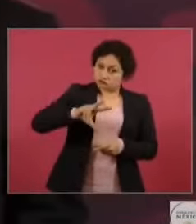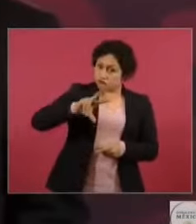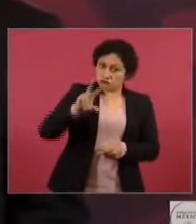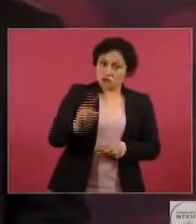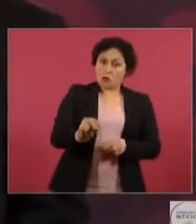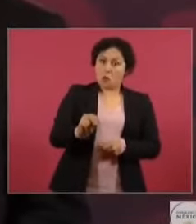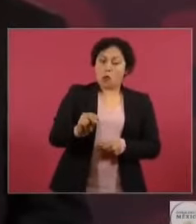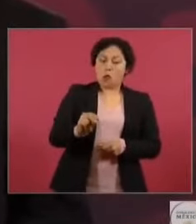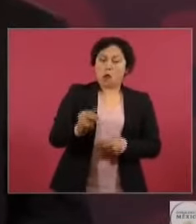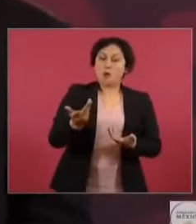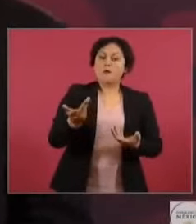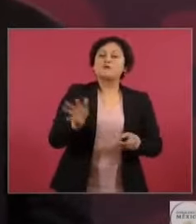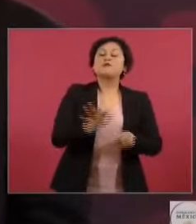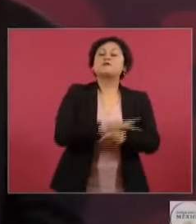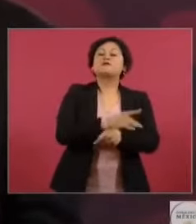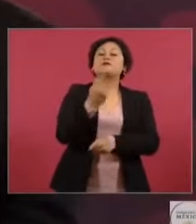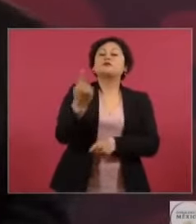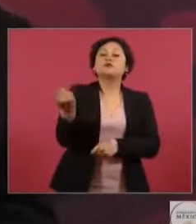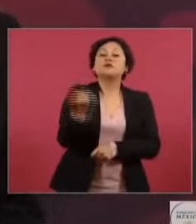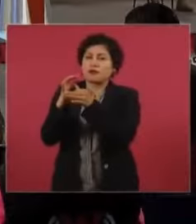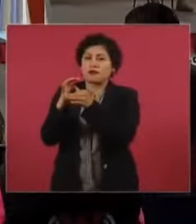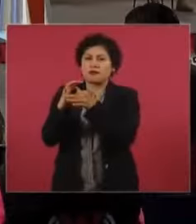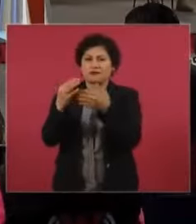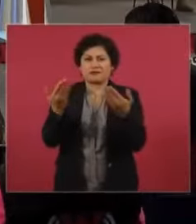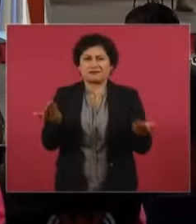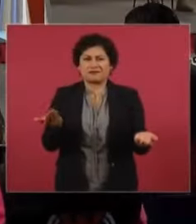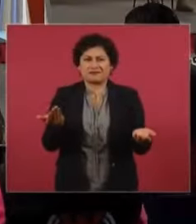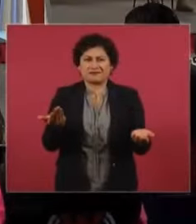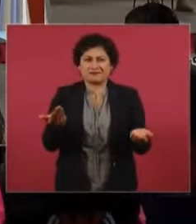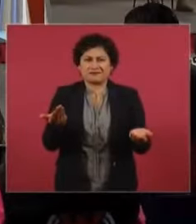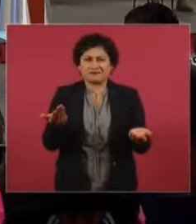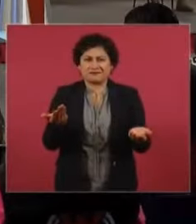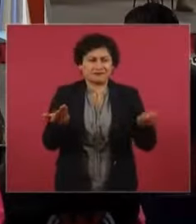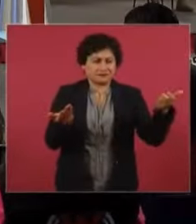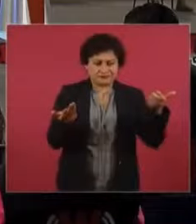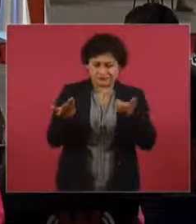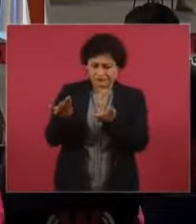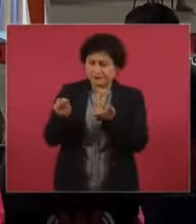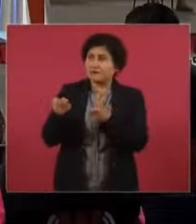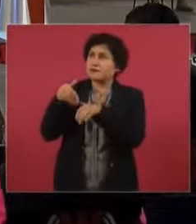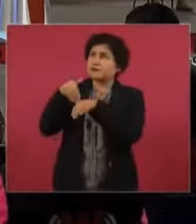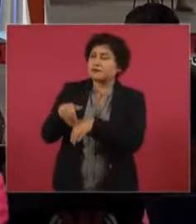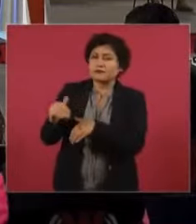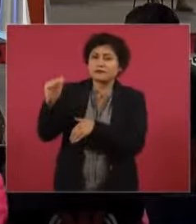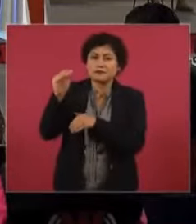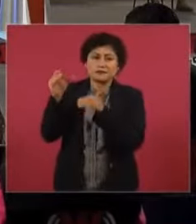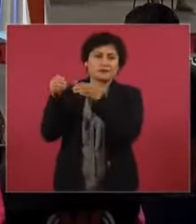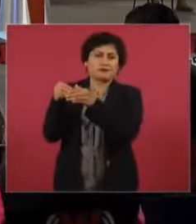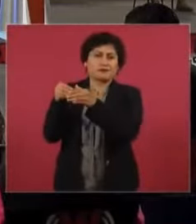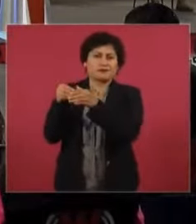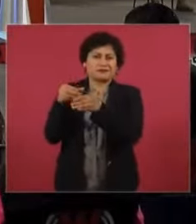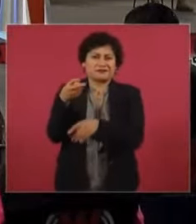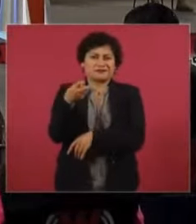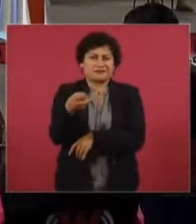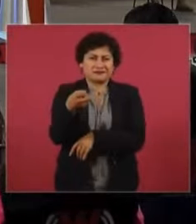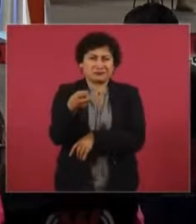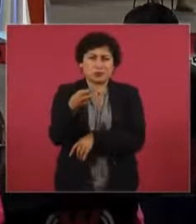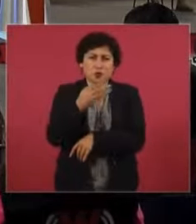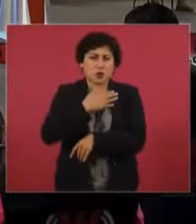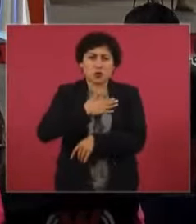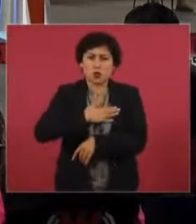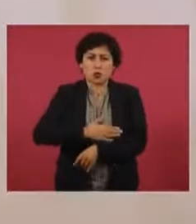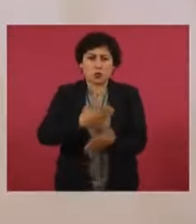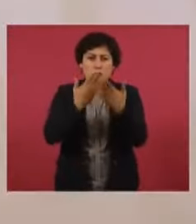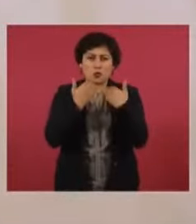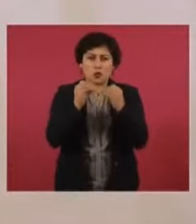estamos preocupados por nada, hay un historial de violencia contra la prensa independientemente de que venga o no ya del gobierno si cambió